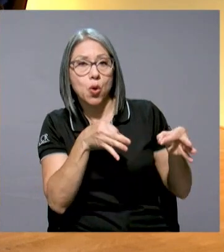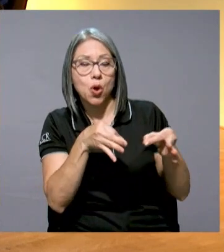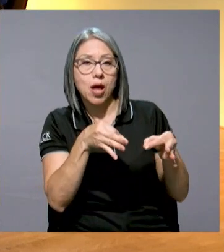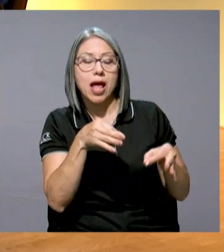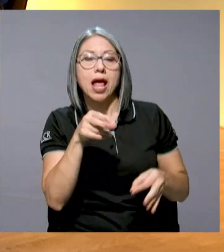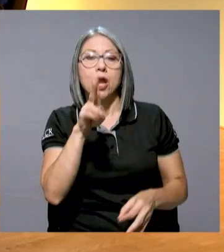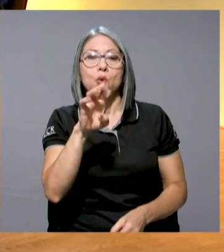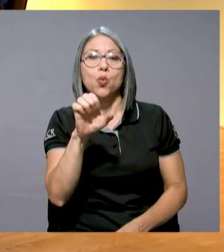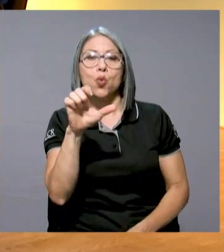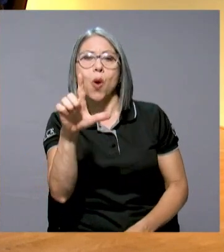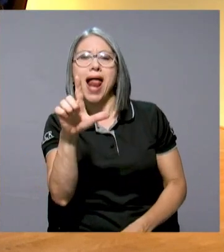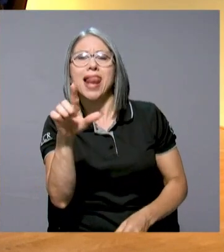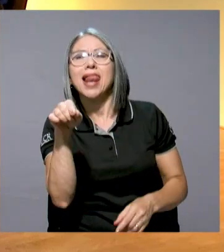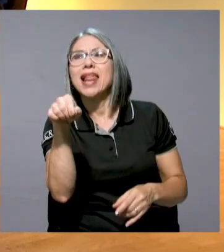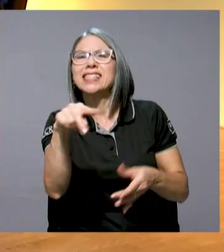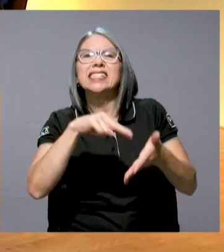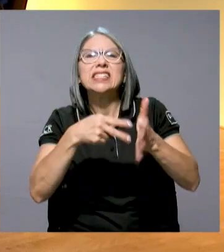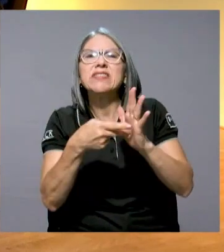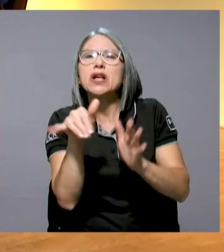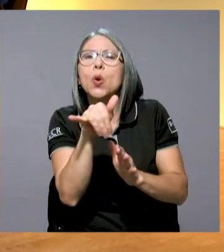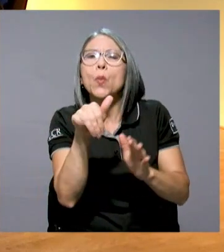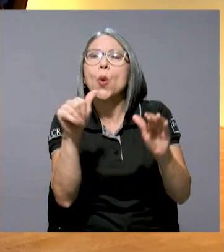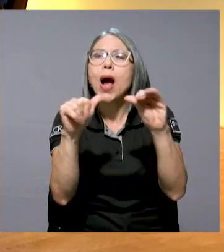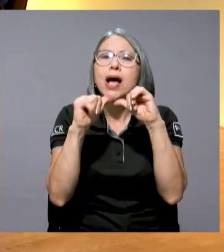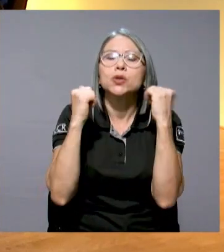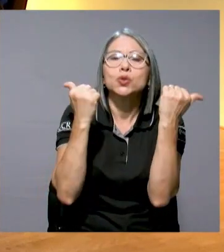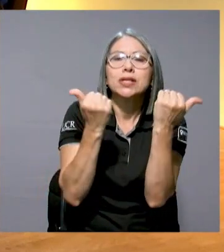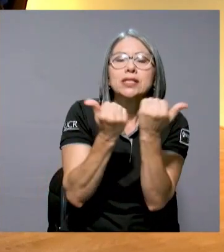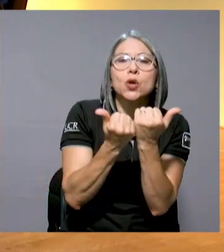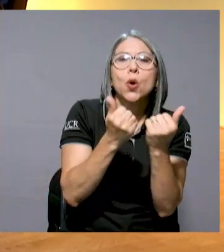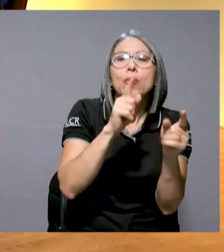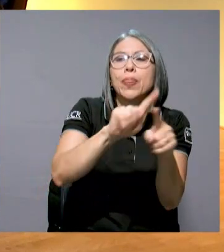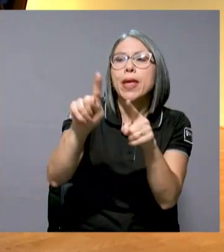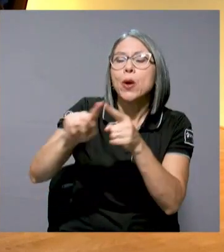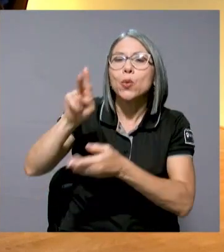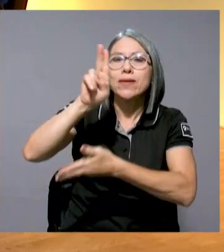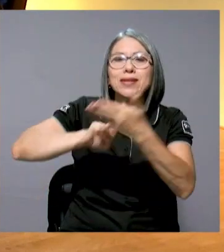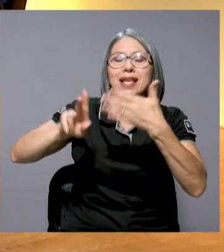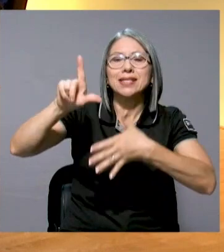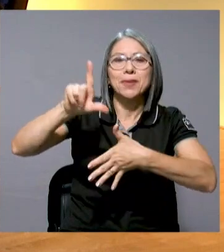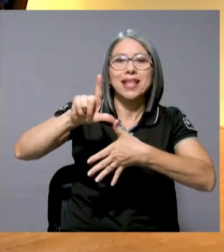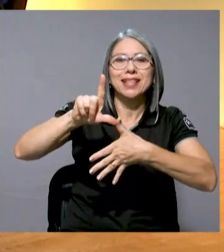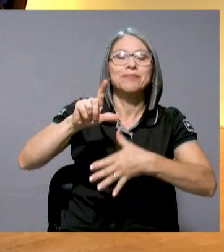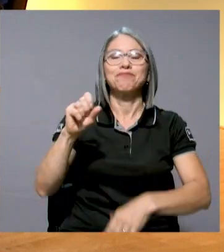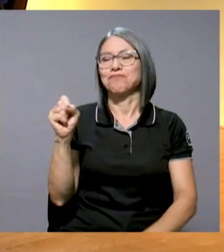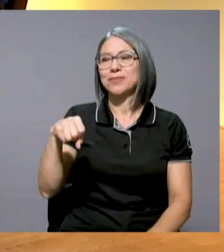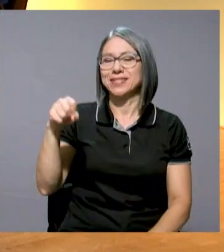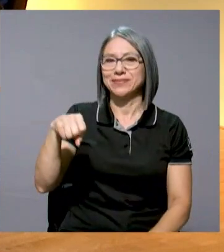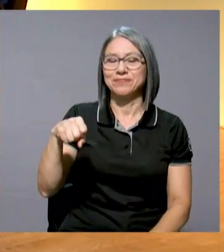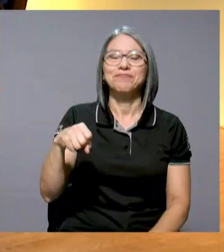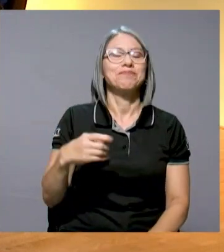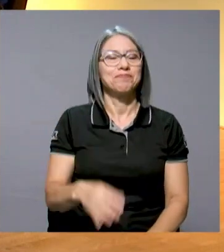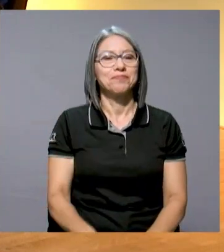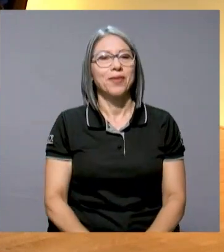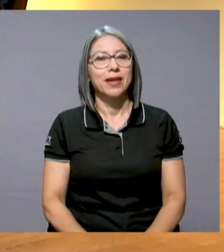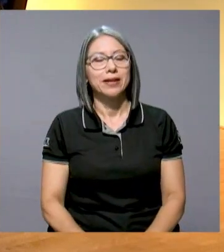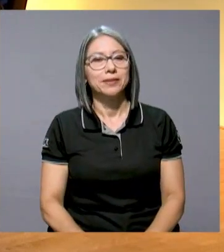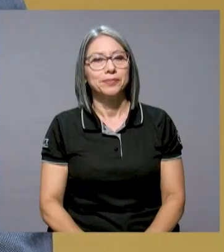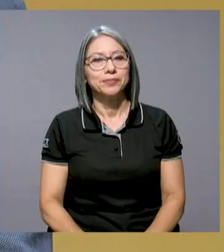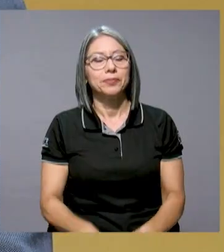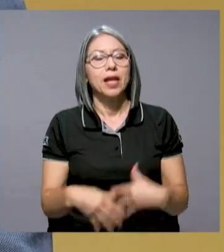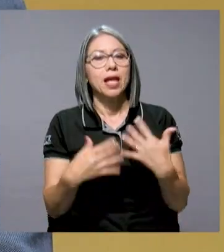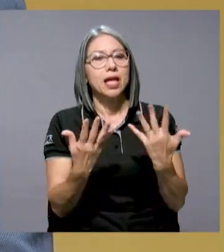UDUAL es algo así como la Asociación de Universidades de América Latina. De América Latina, sí señor, correcto. Sí.